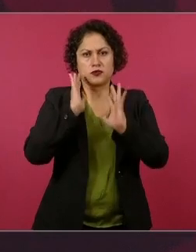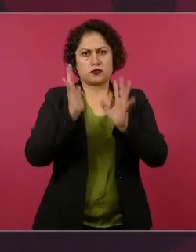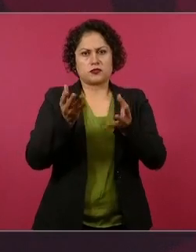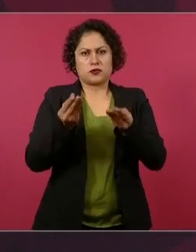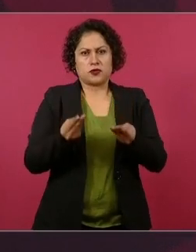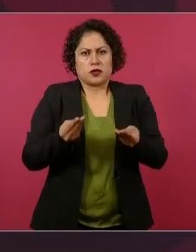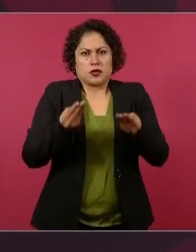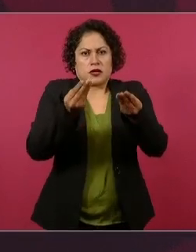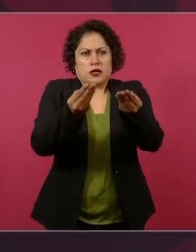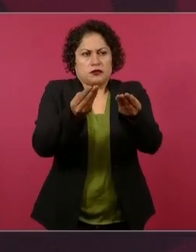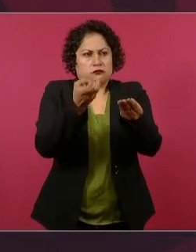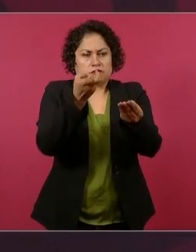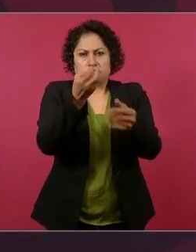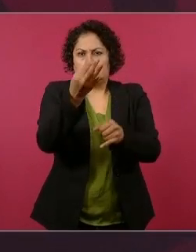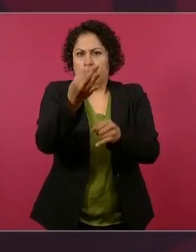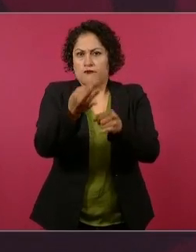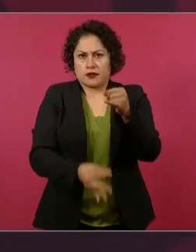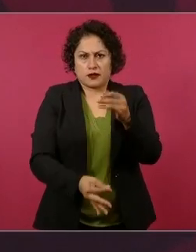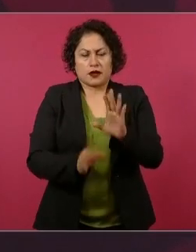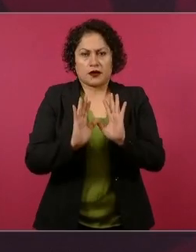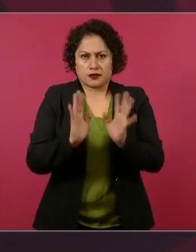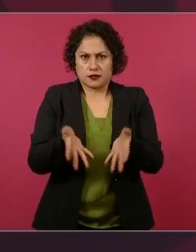De todas maneras,